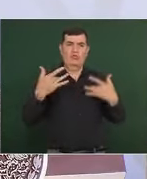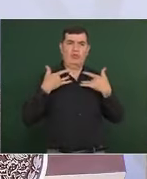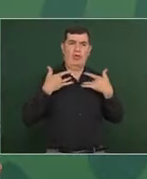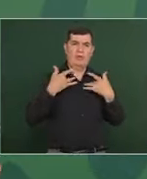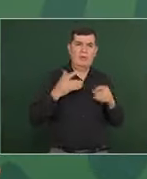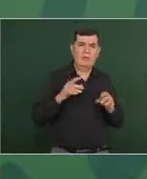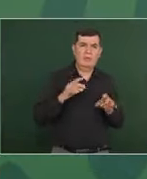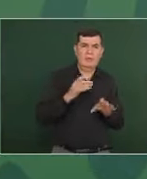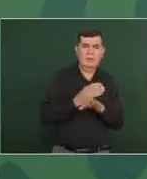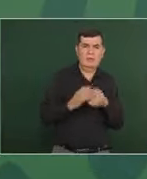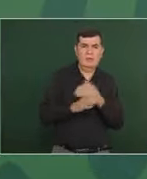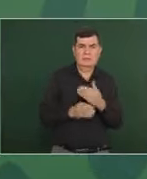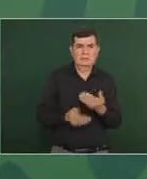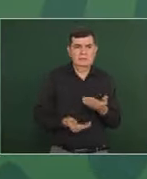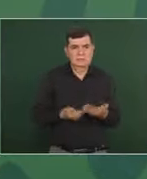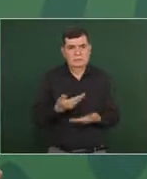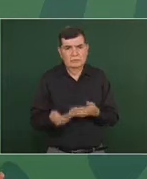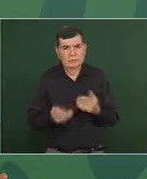privilegios,